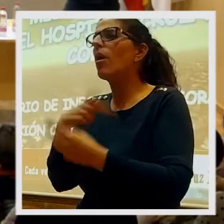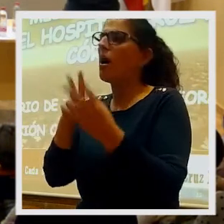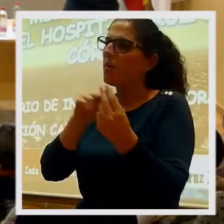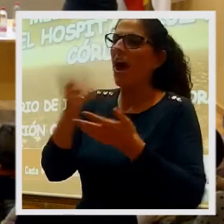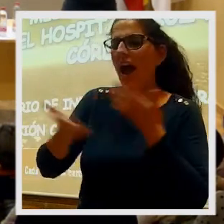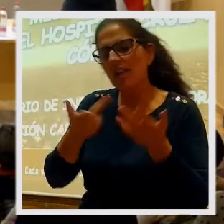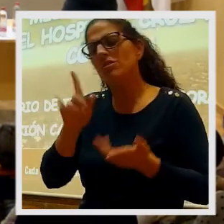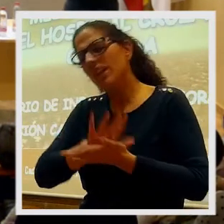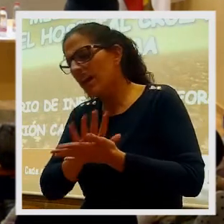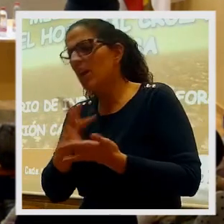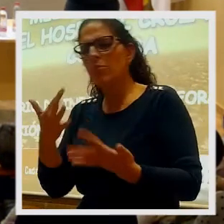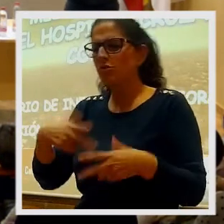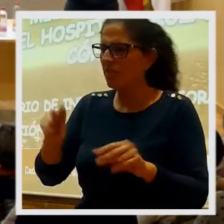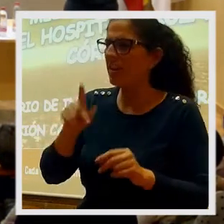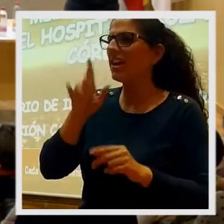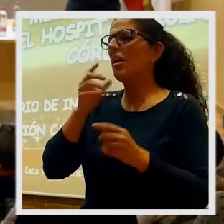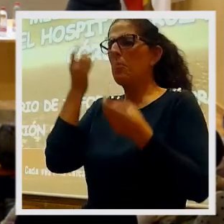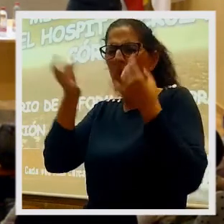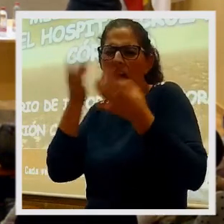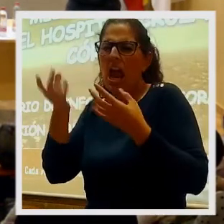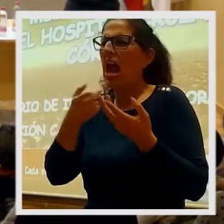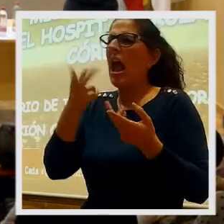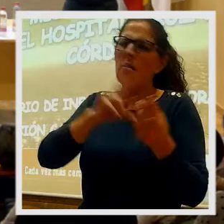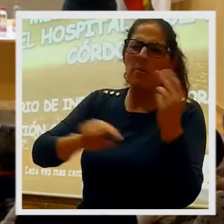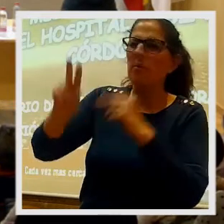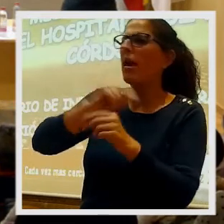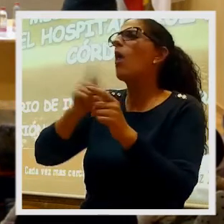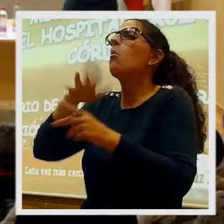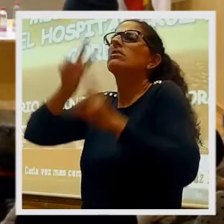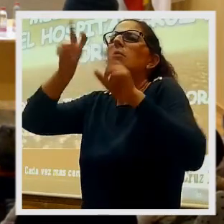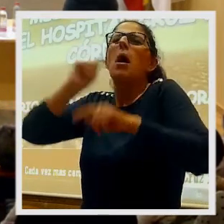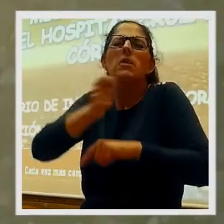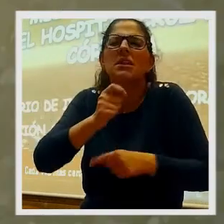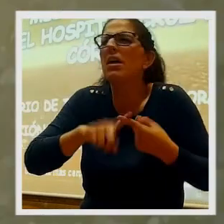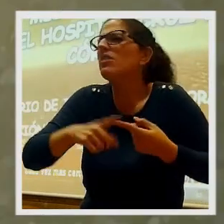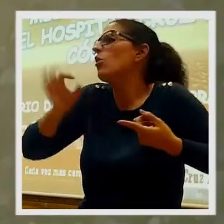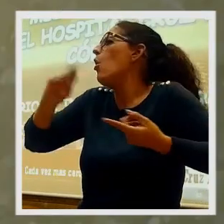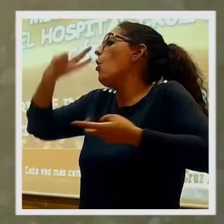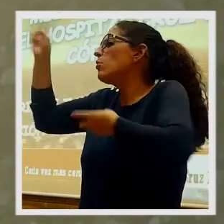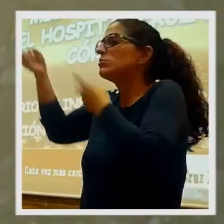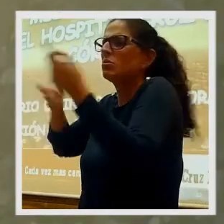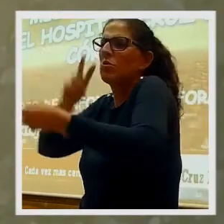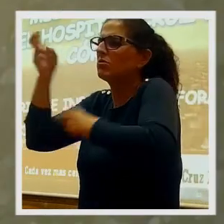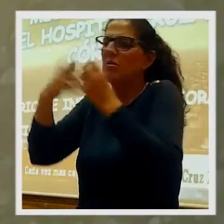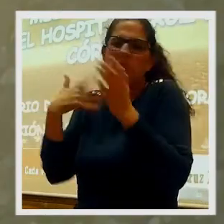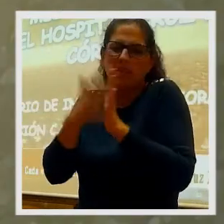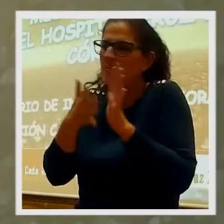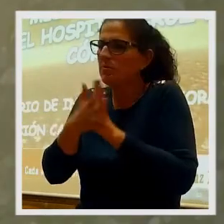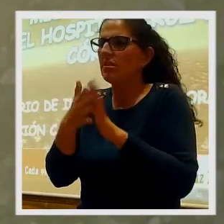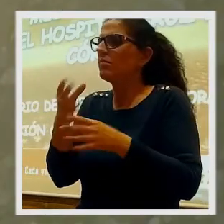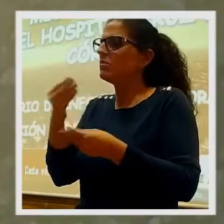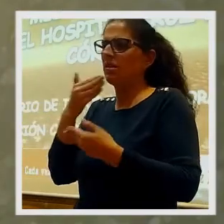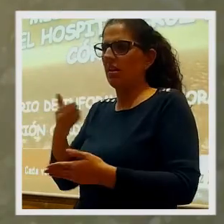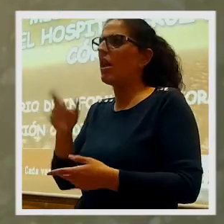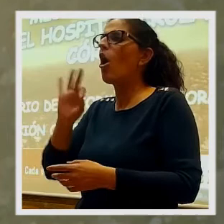de conversación. O para contarte dónde tiene uno el apartamento, o cómo eran los primeros días de padre de otro, o concederme 10 minutos más con mi